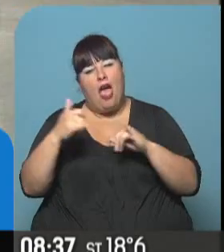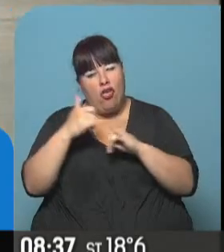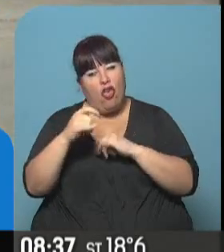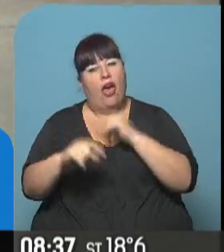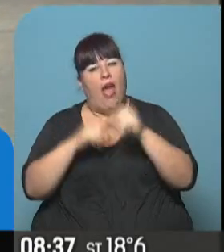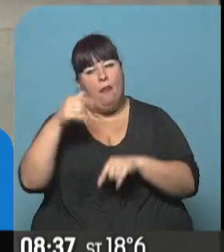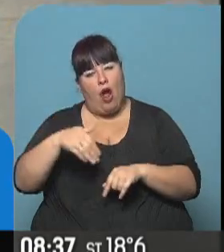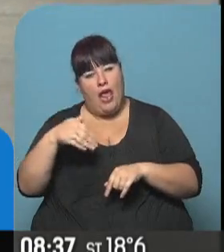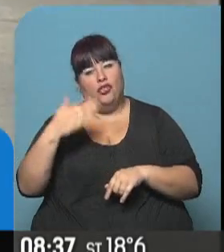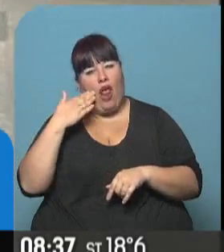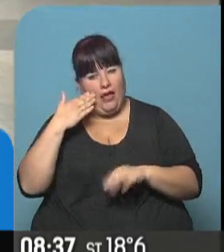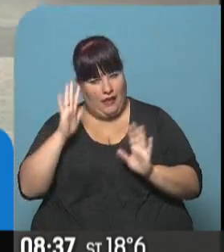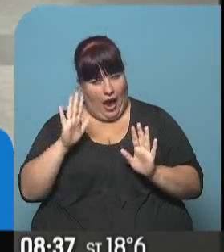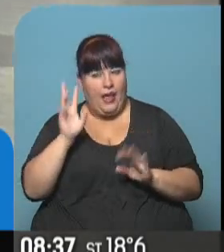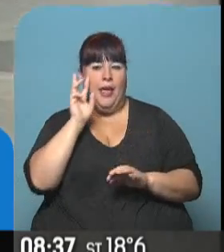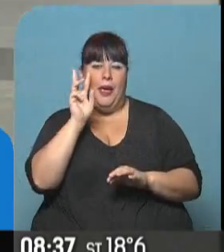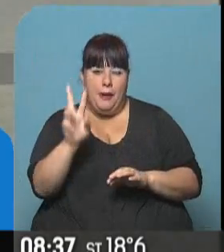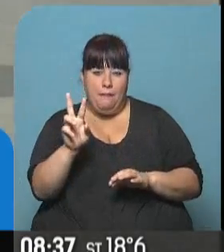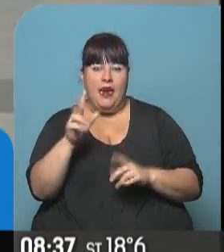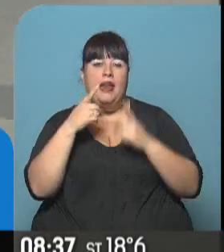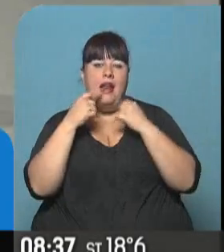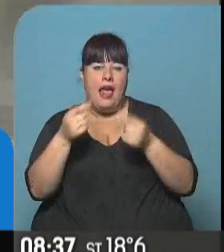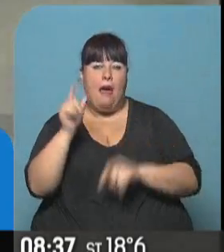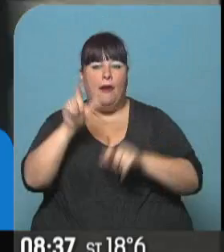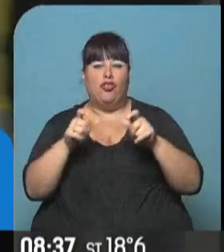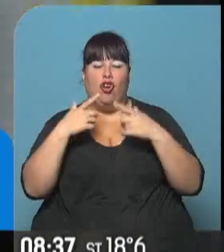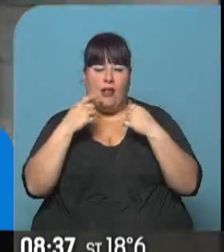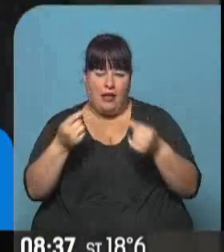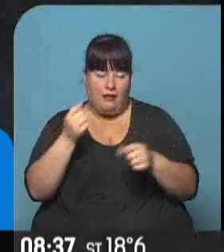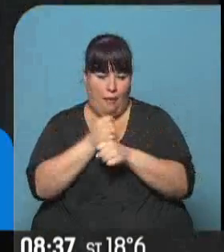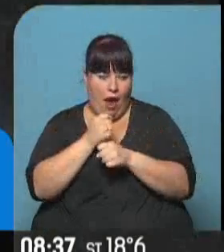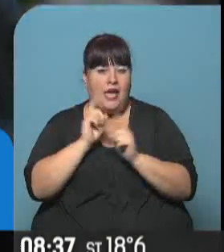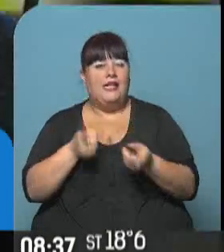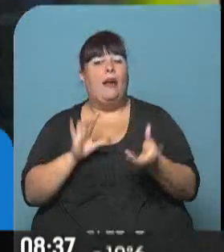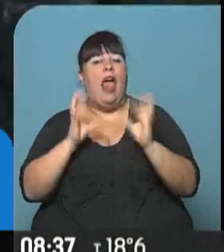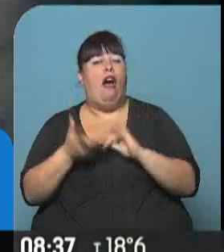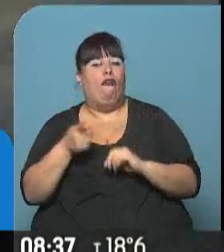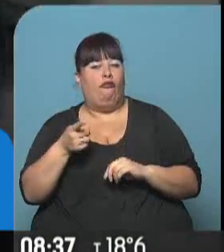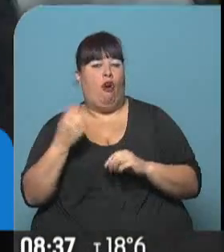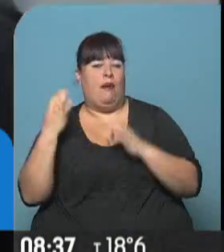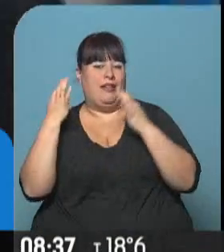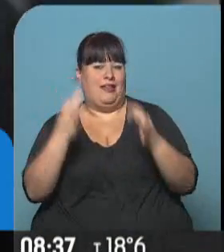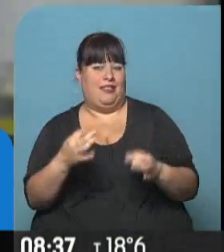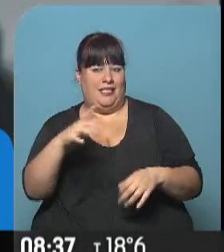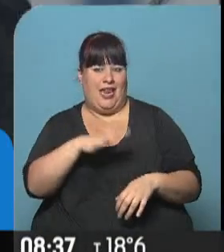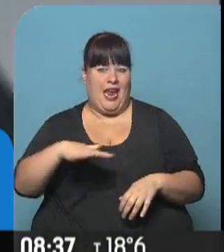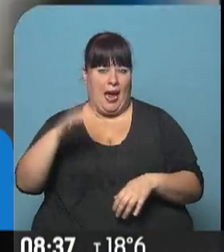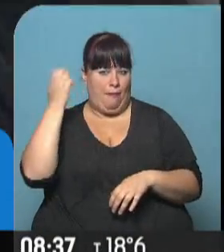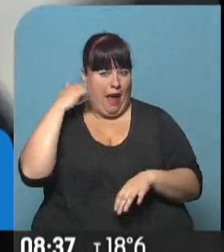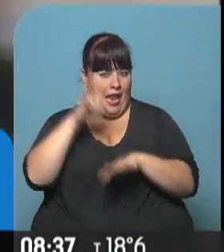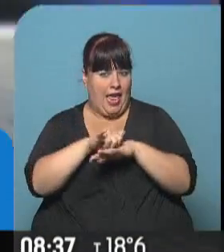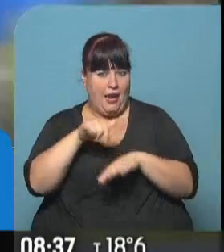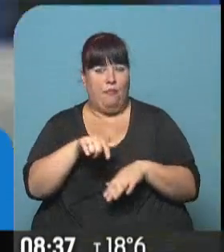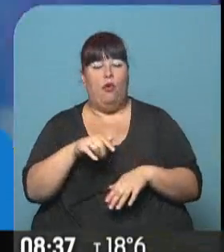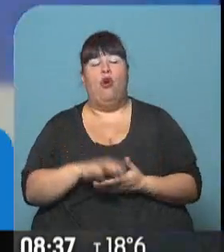lentamente las primeras horas de la tarde veíamos el reclamo de los trabajadores también la actitud que tenían cuando llegaban a éste aeroparque metropolitano